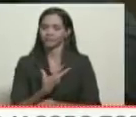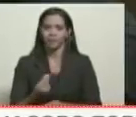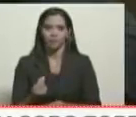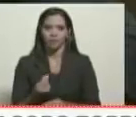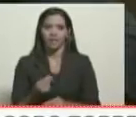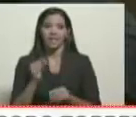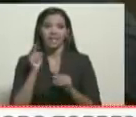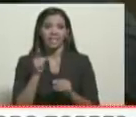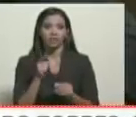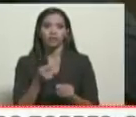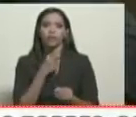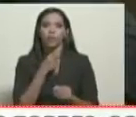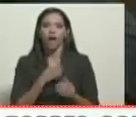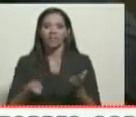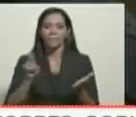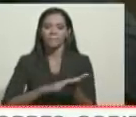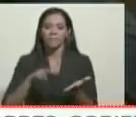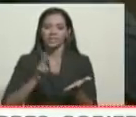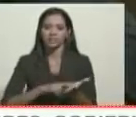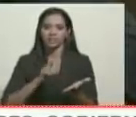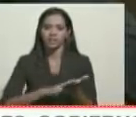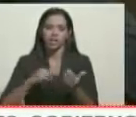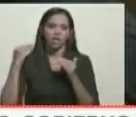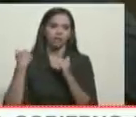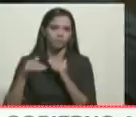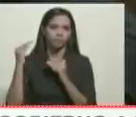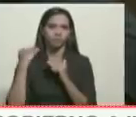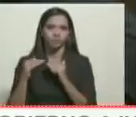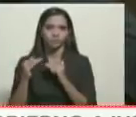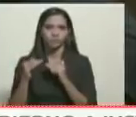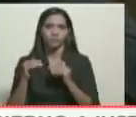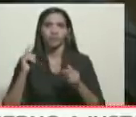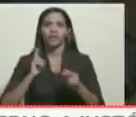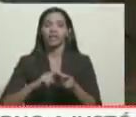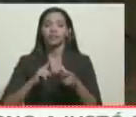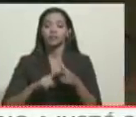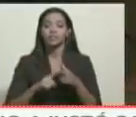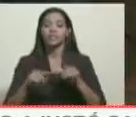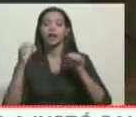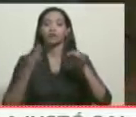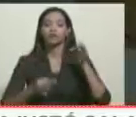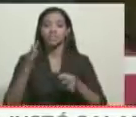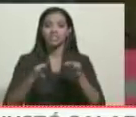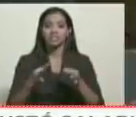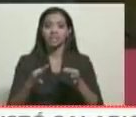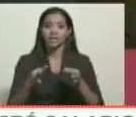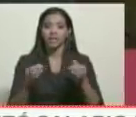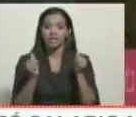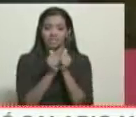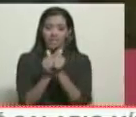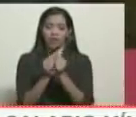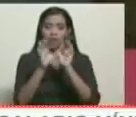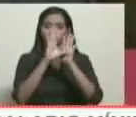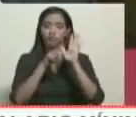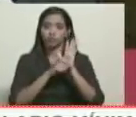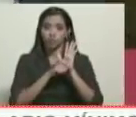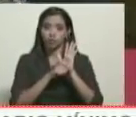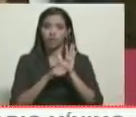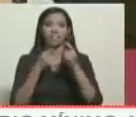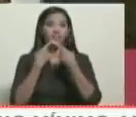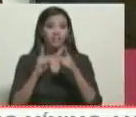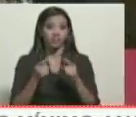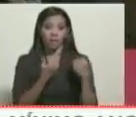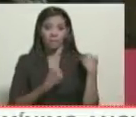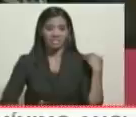reincidentes crónicos. Por lo tanto, la justicia, en apego a la Constitución, a diferencia de lo que dijo Betancourt, ¿no?, que